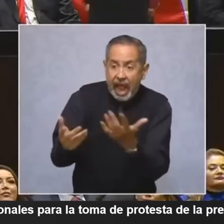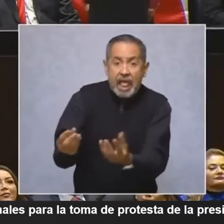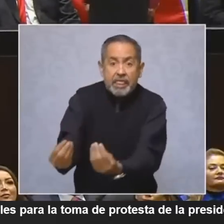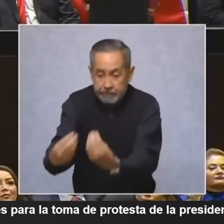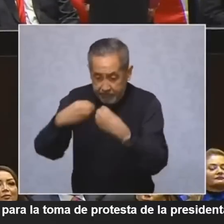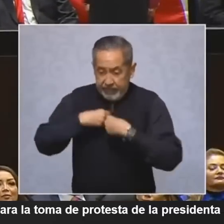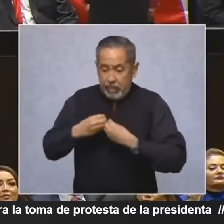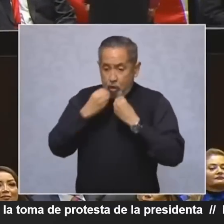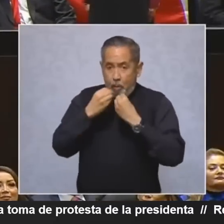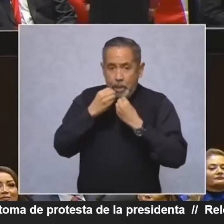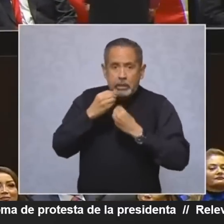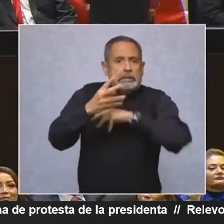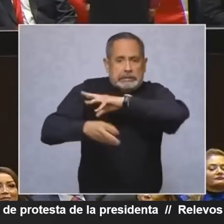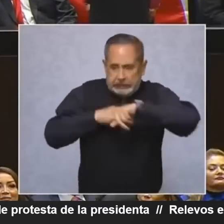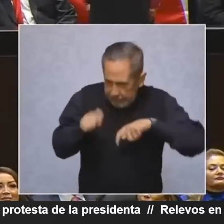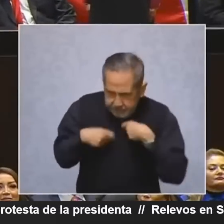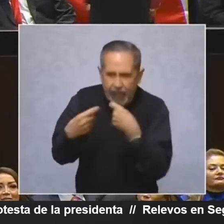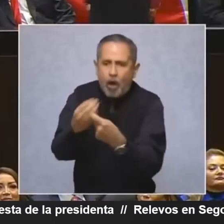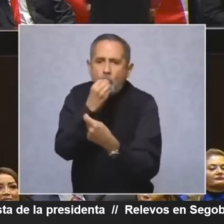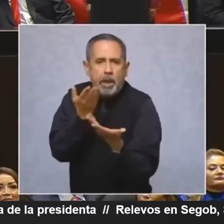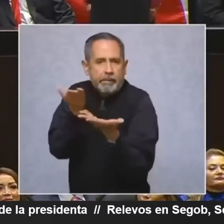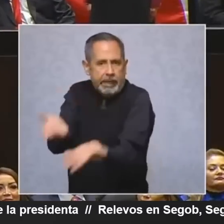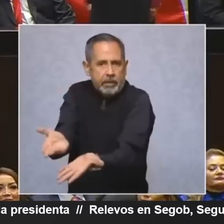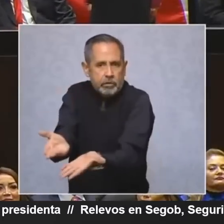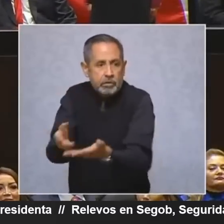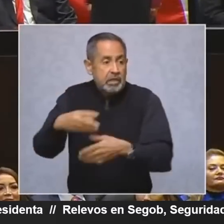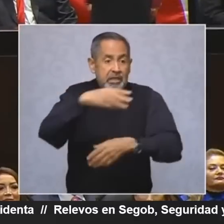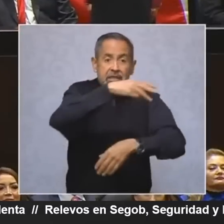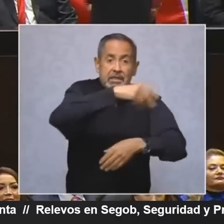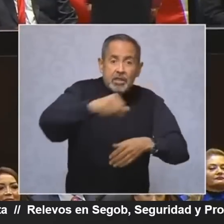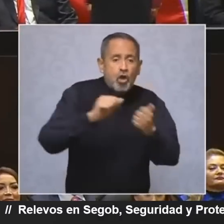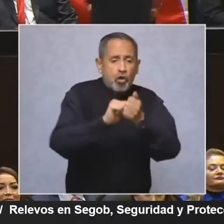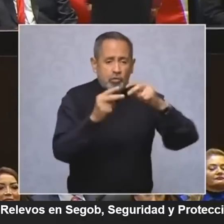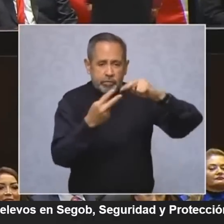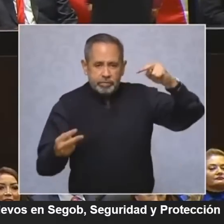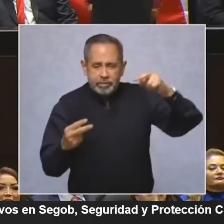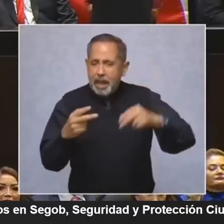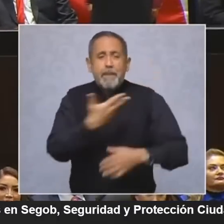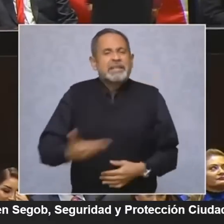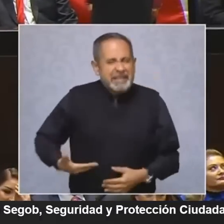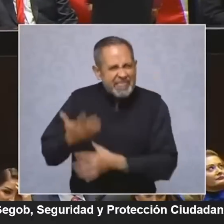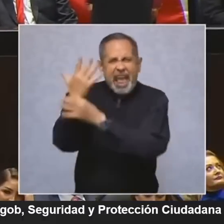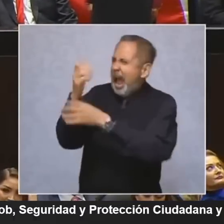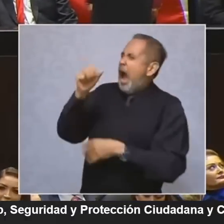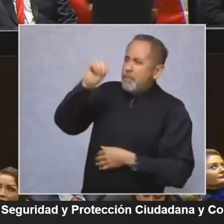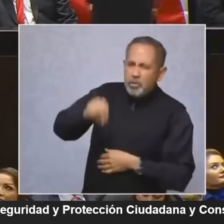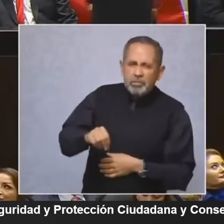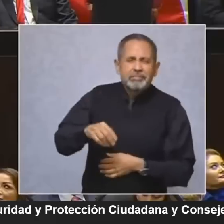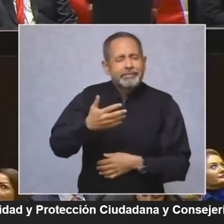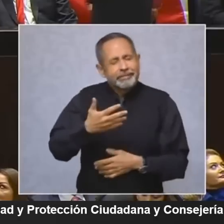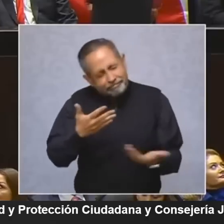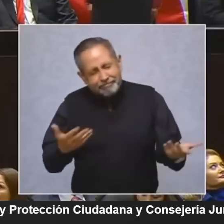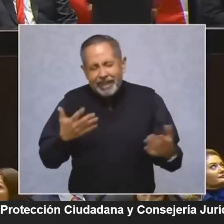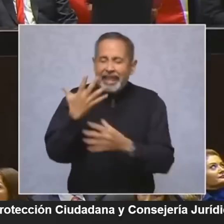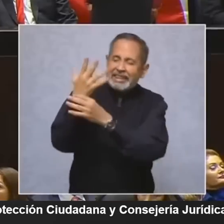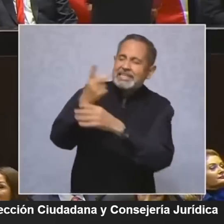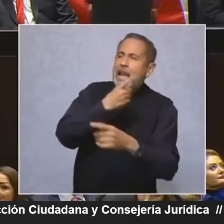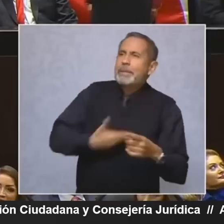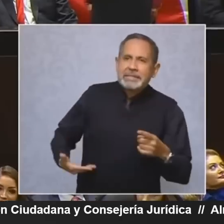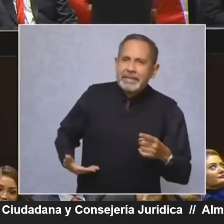No permitiremos la siembra de maíz transgénico. Andrés Manuel López Obrador, como dice Andrés Manuel López